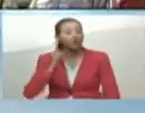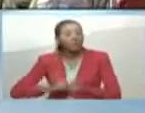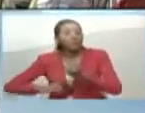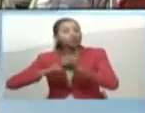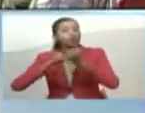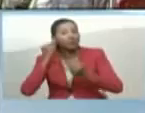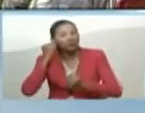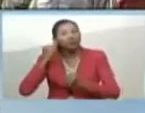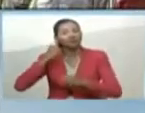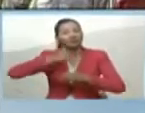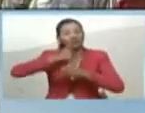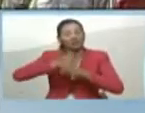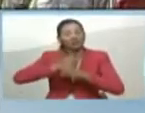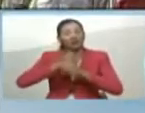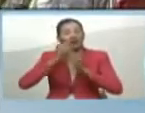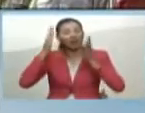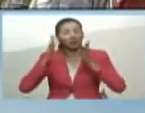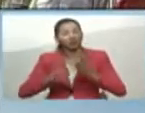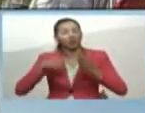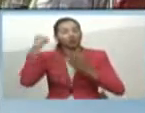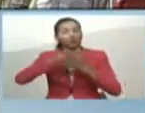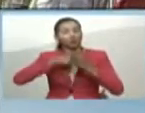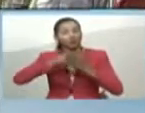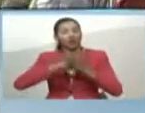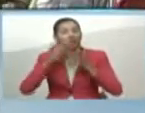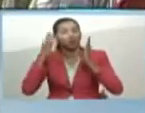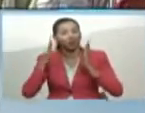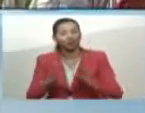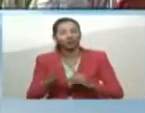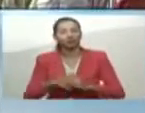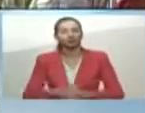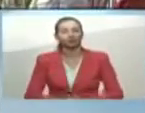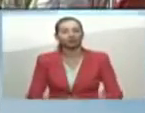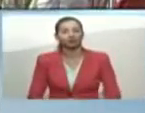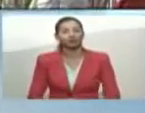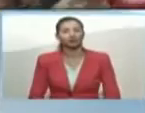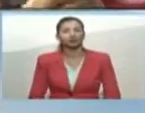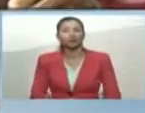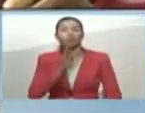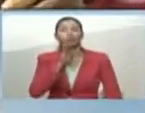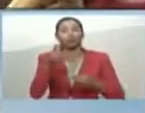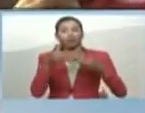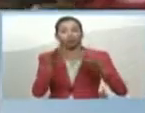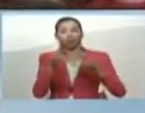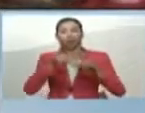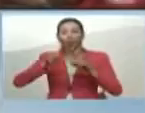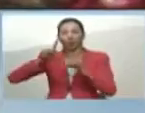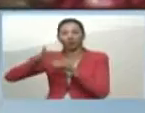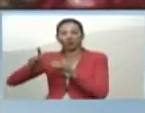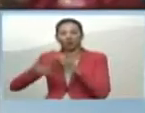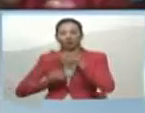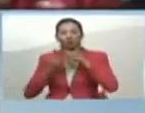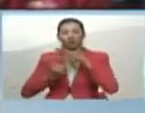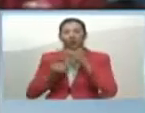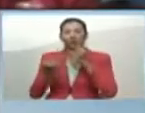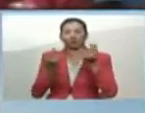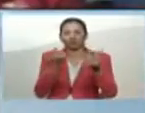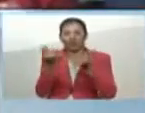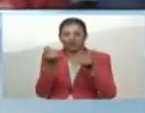productivas, luchadoras de los barrios, la banca pública y otras instituciones